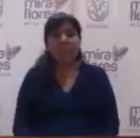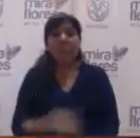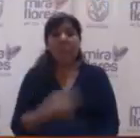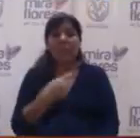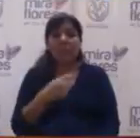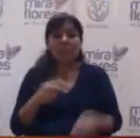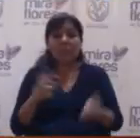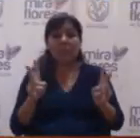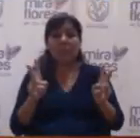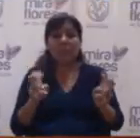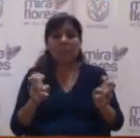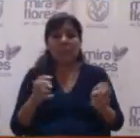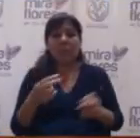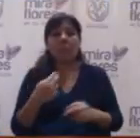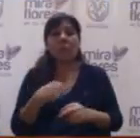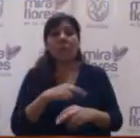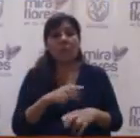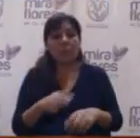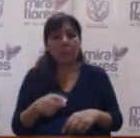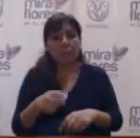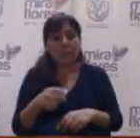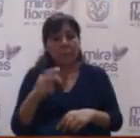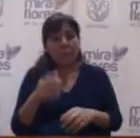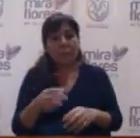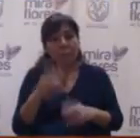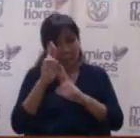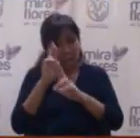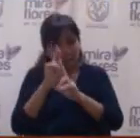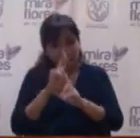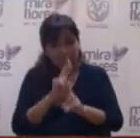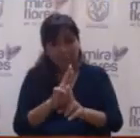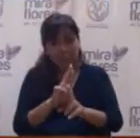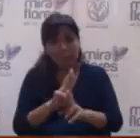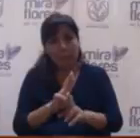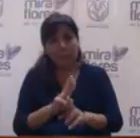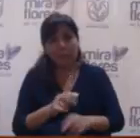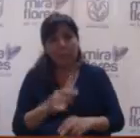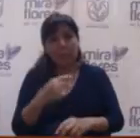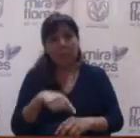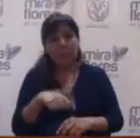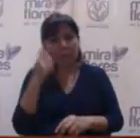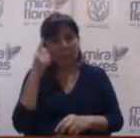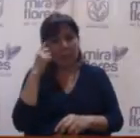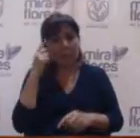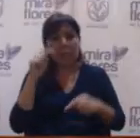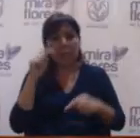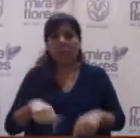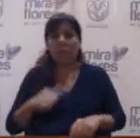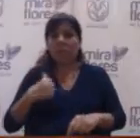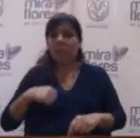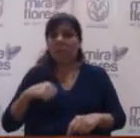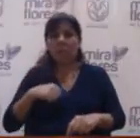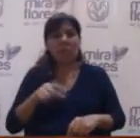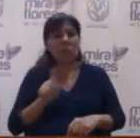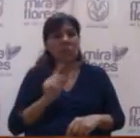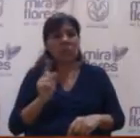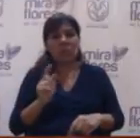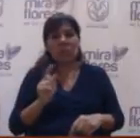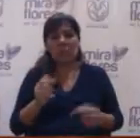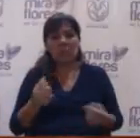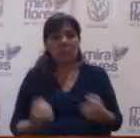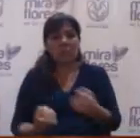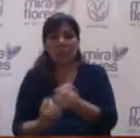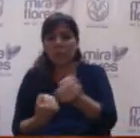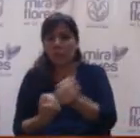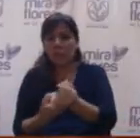pido que nosotros respetemos la neutralidad de la municipalidad. Aquí en la municipalidad no estamos haciendo proselitismo por ningún